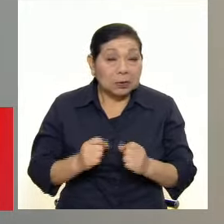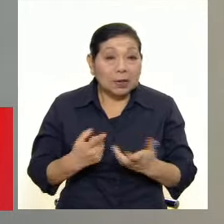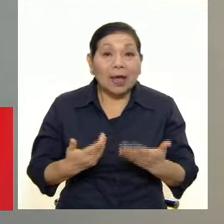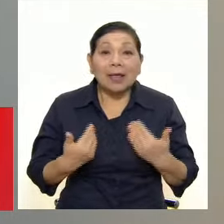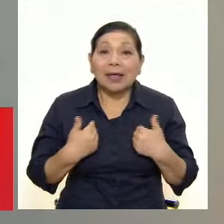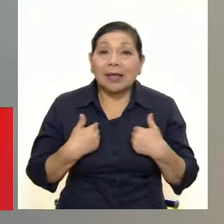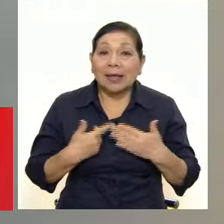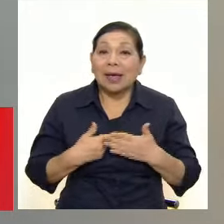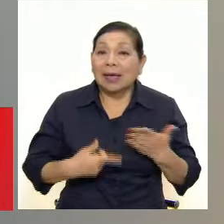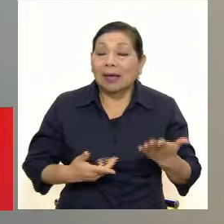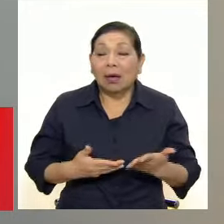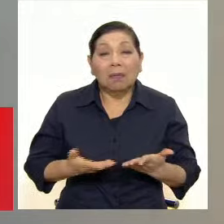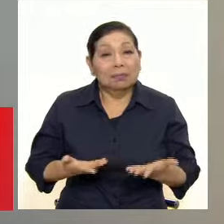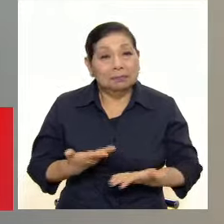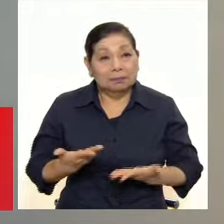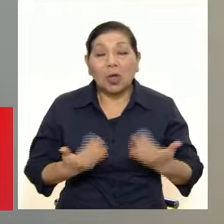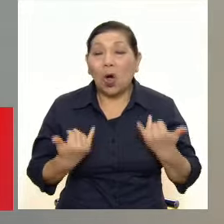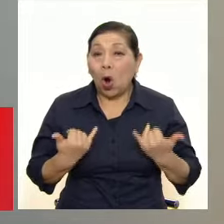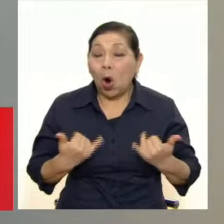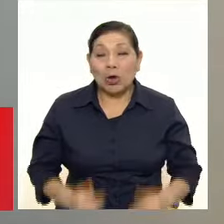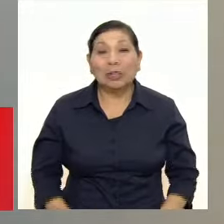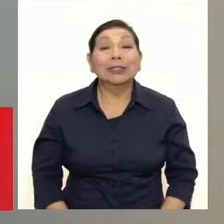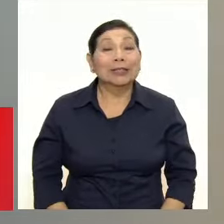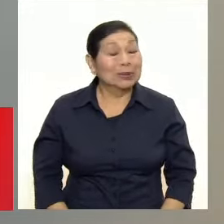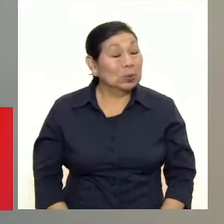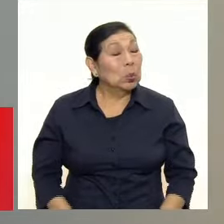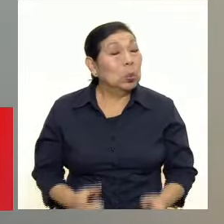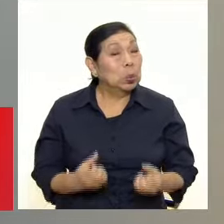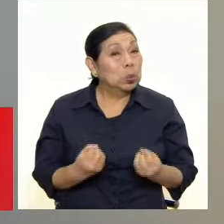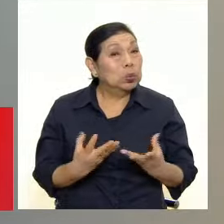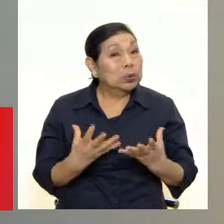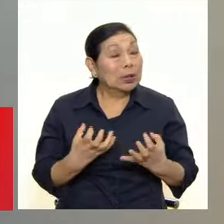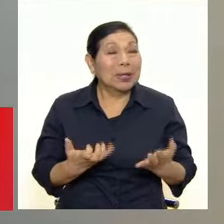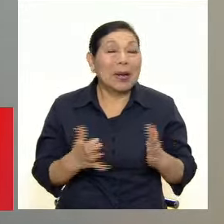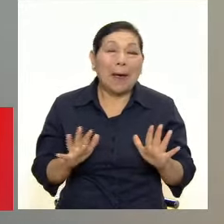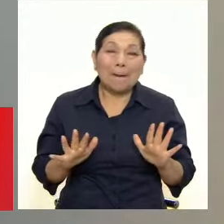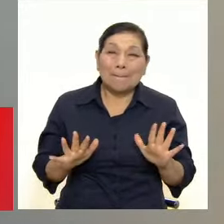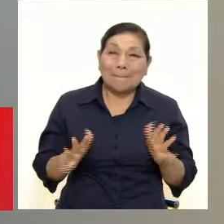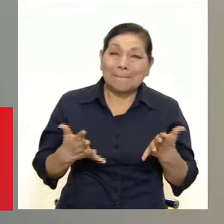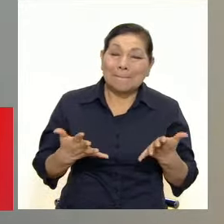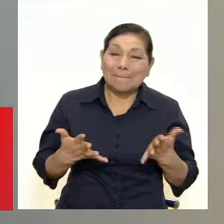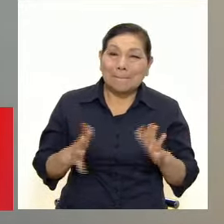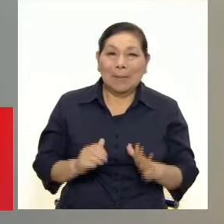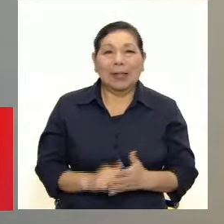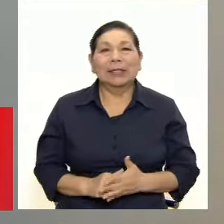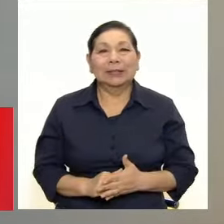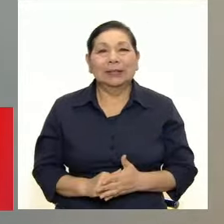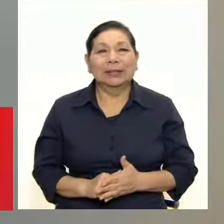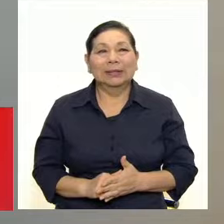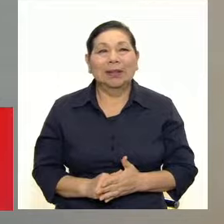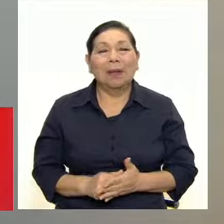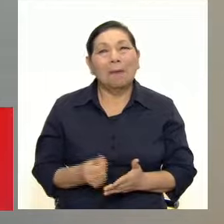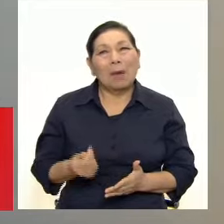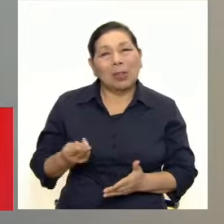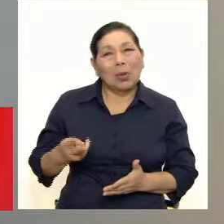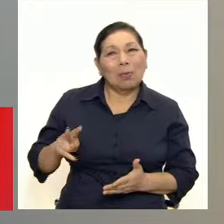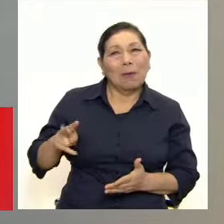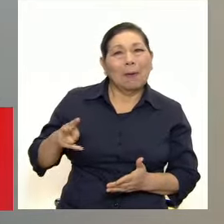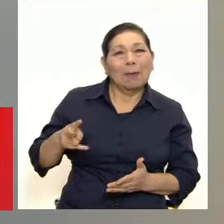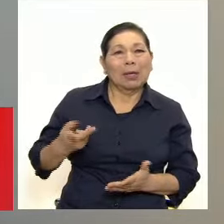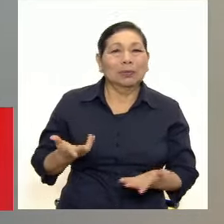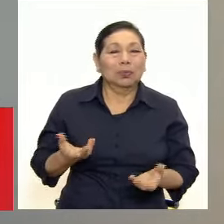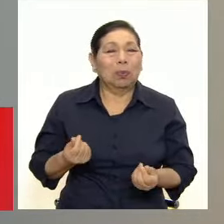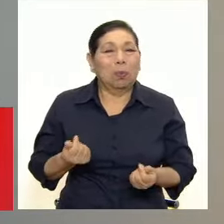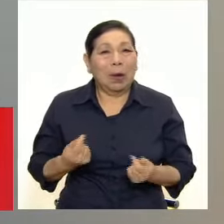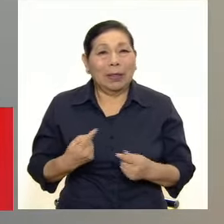y que emita esa moneda. Y hoy en día muchos quieren parecerse, por lo menos en lo que es inflación y